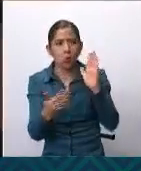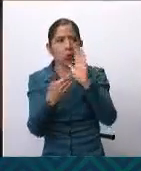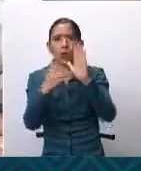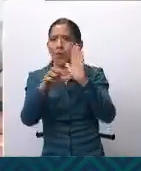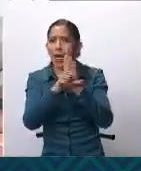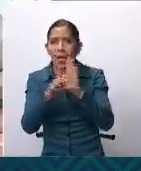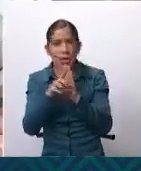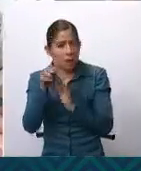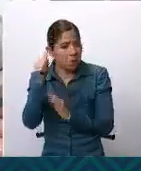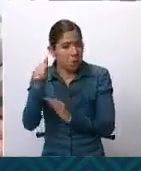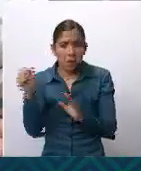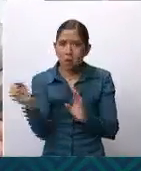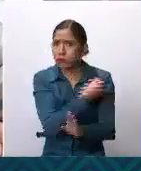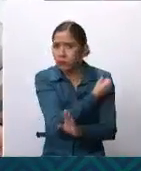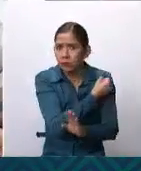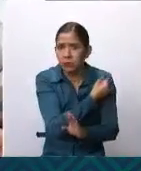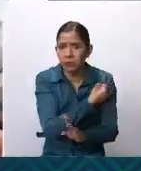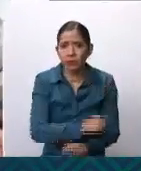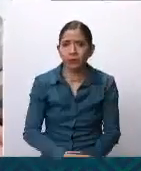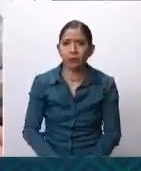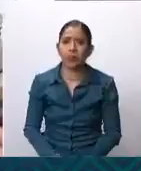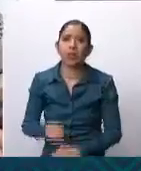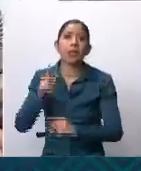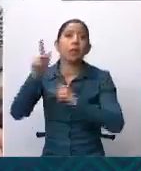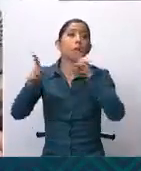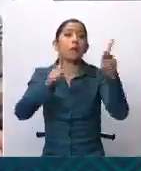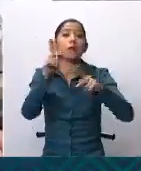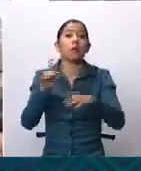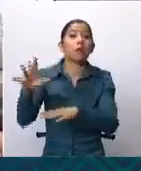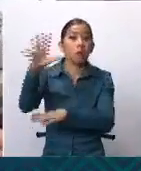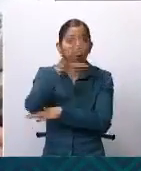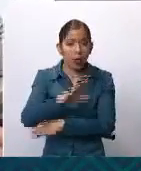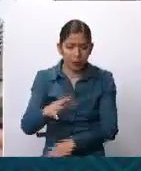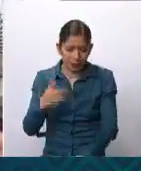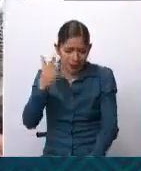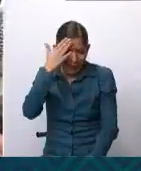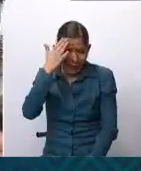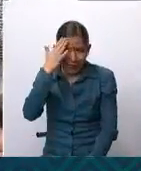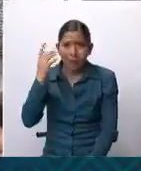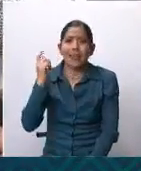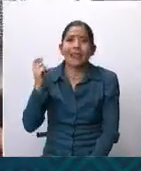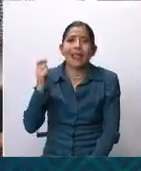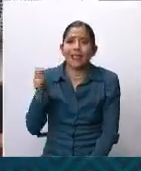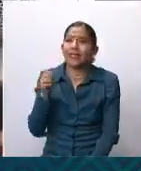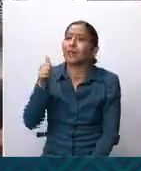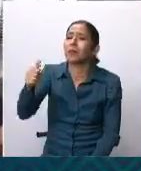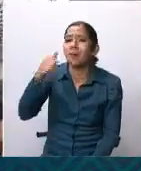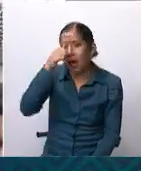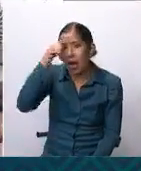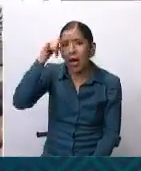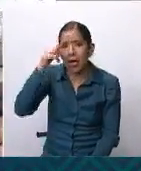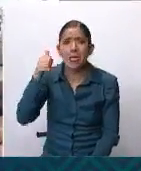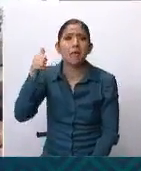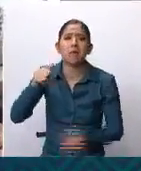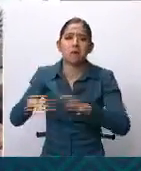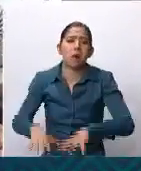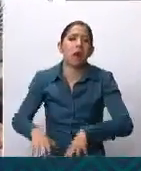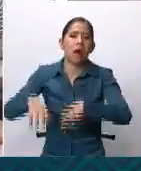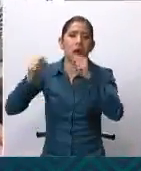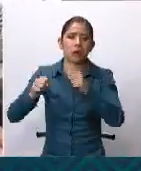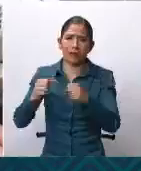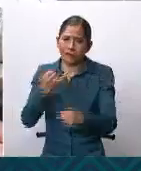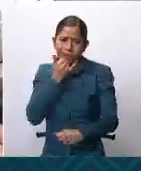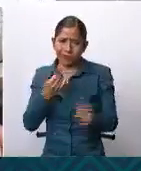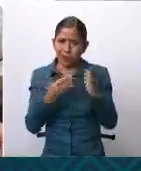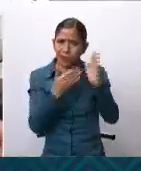legislativas. El pueblo boliviano es testigo de la actitud nefasta que ha hecho la señora Áñez, de haber asumido de manera